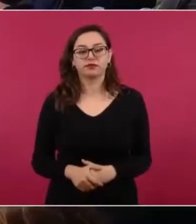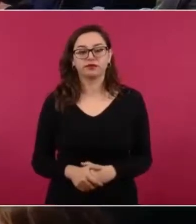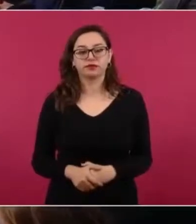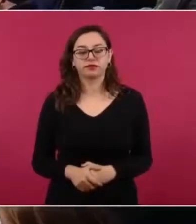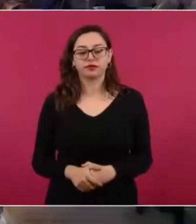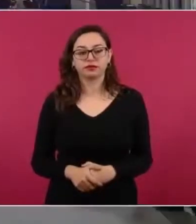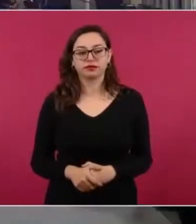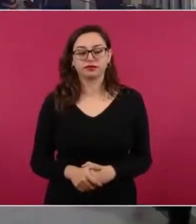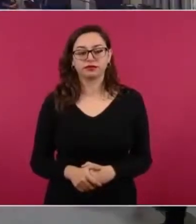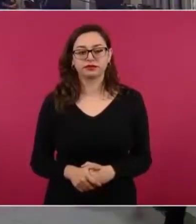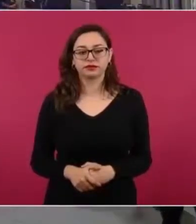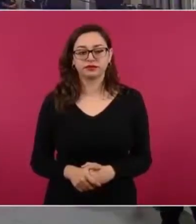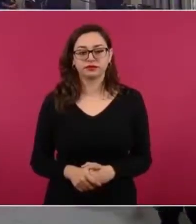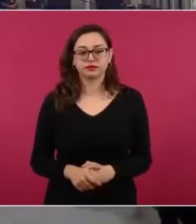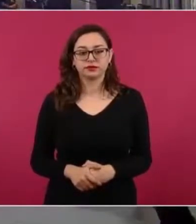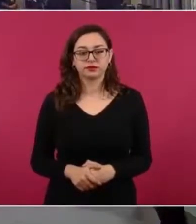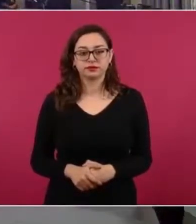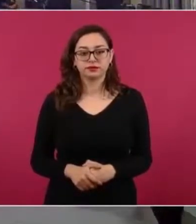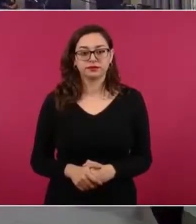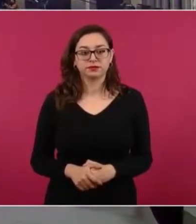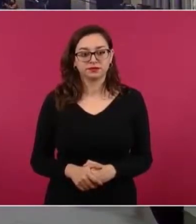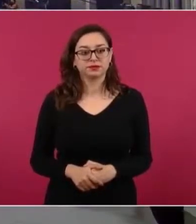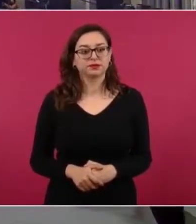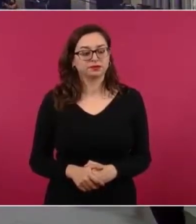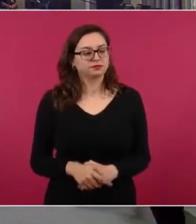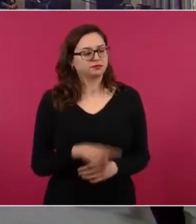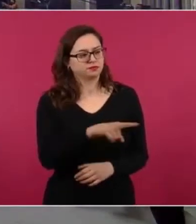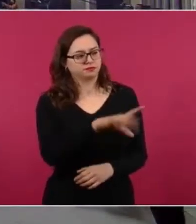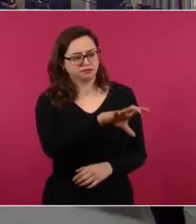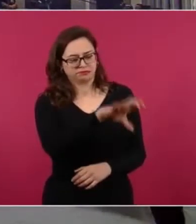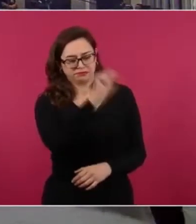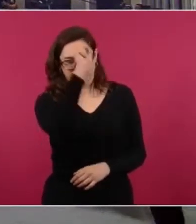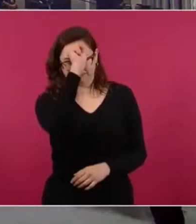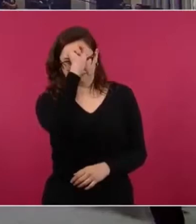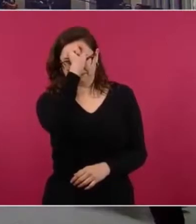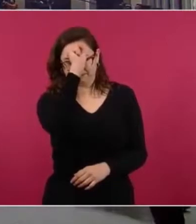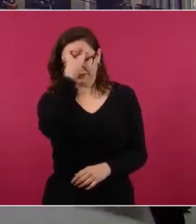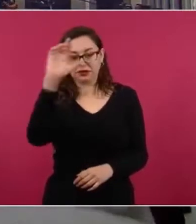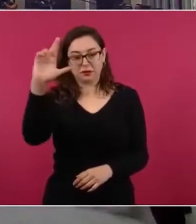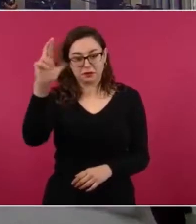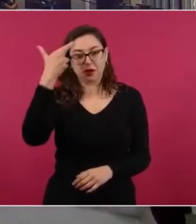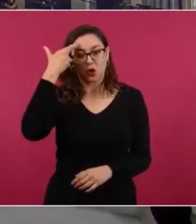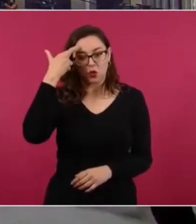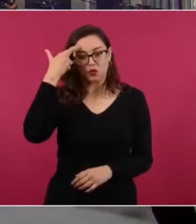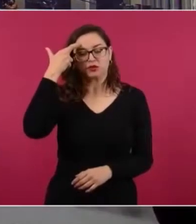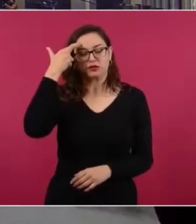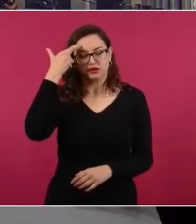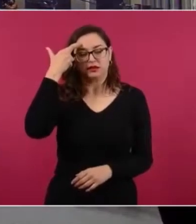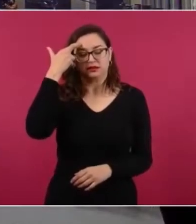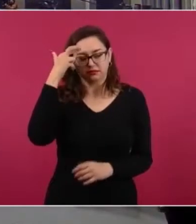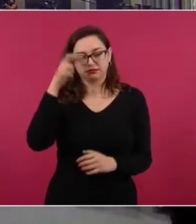Sí, fíjate que me hiciste recordar algo, ¿no? Y así deben de